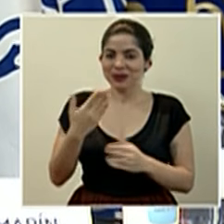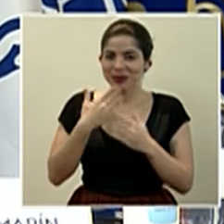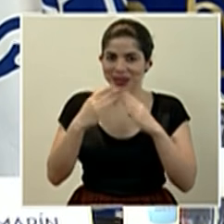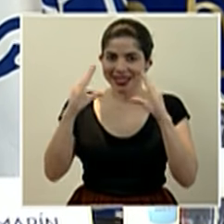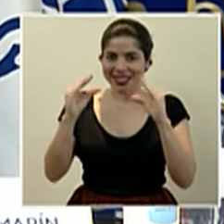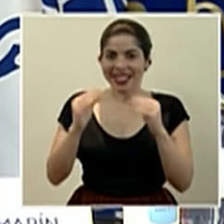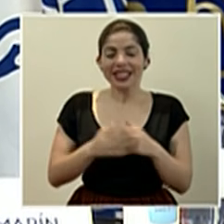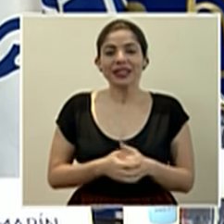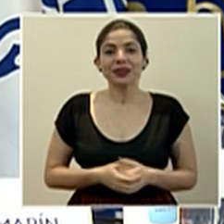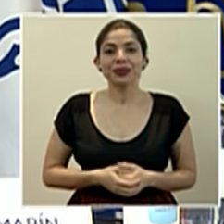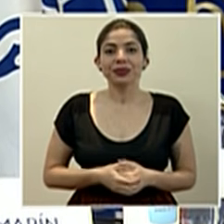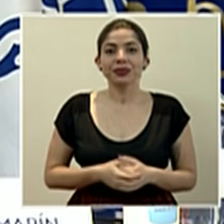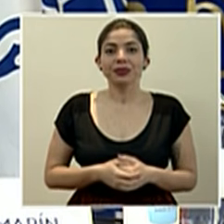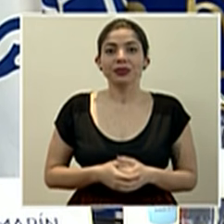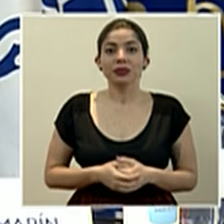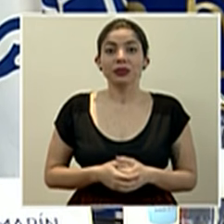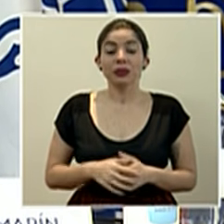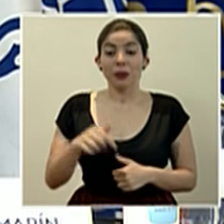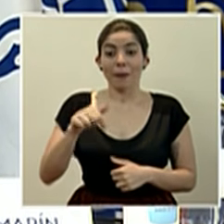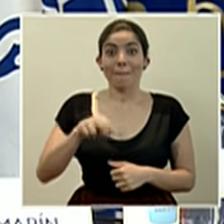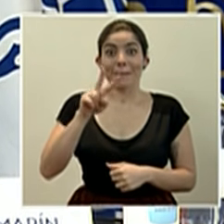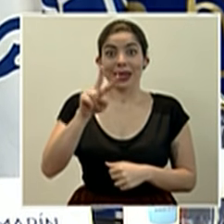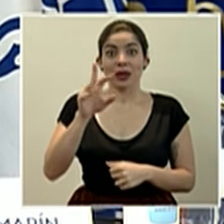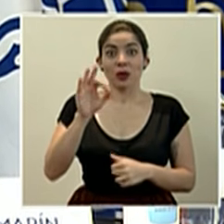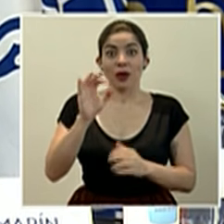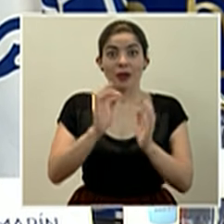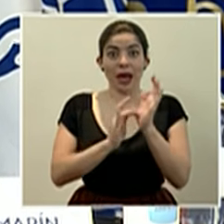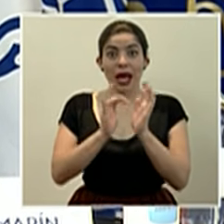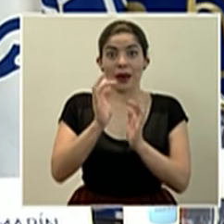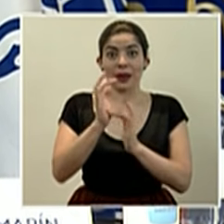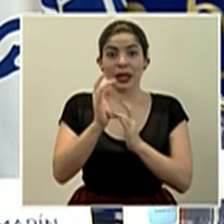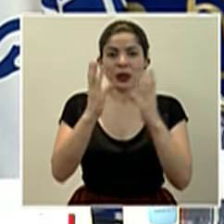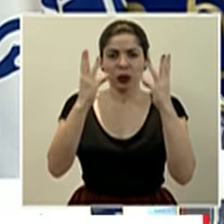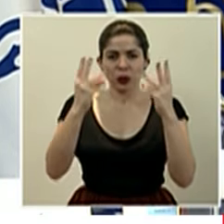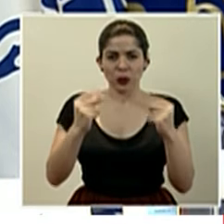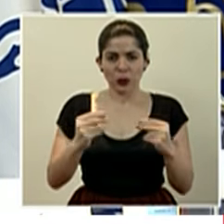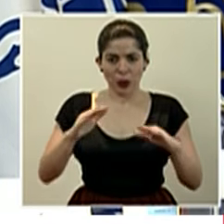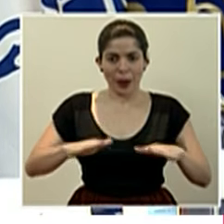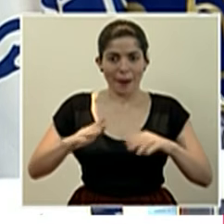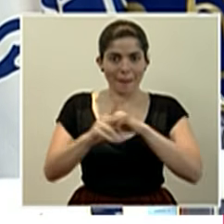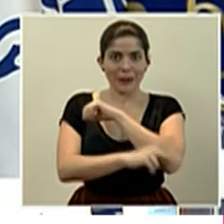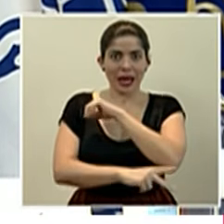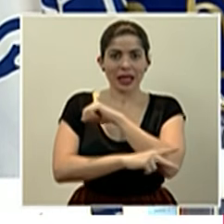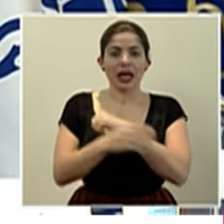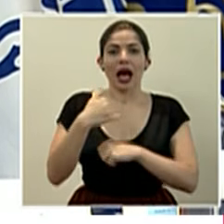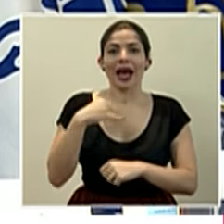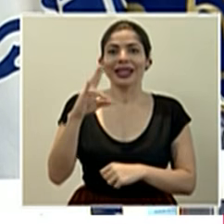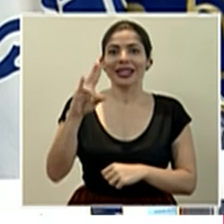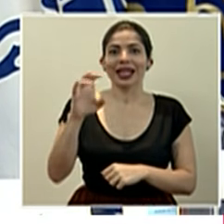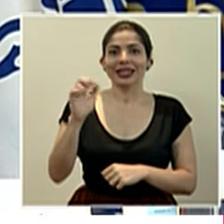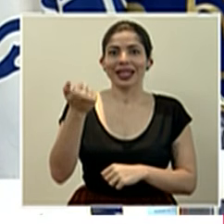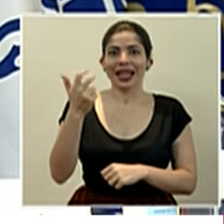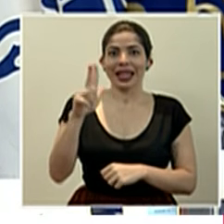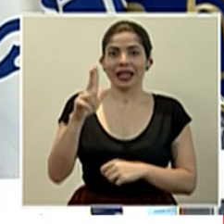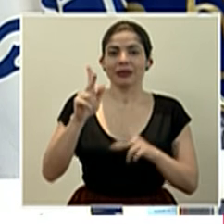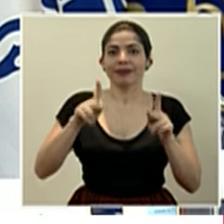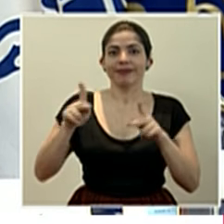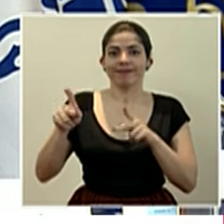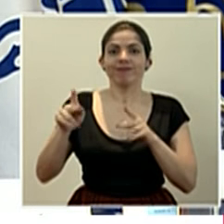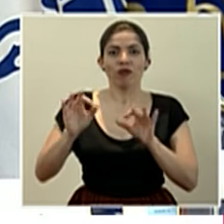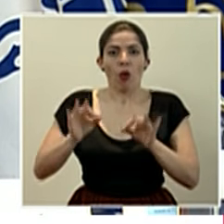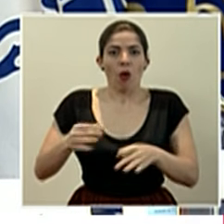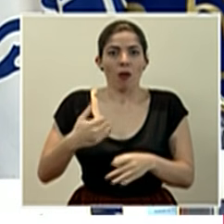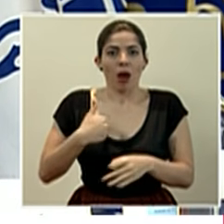tardes. Al 29 de abril se registran en el país 713 casos confirmados